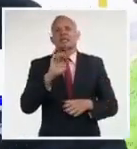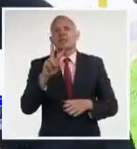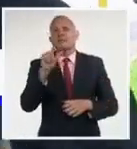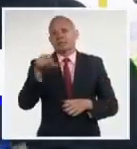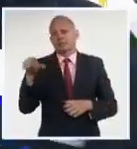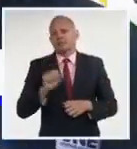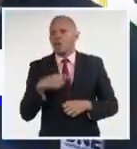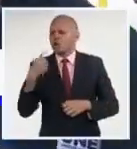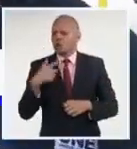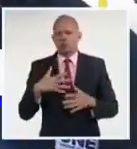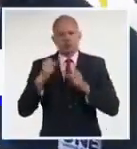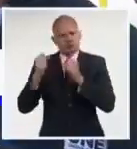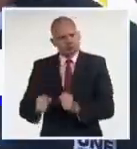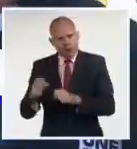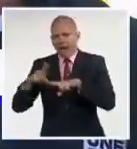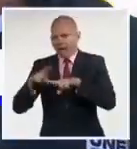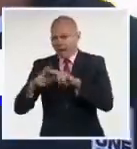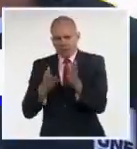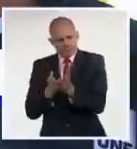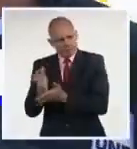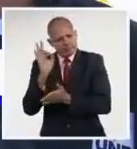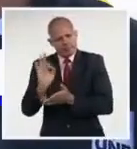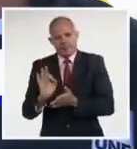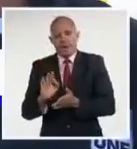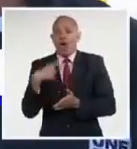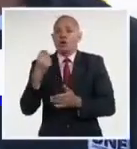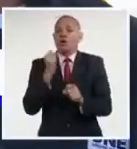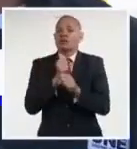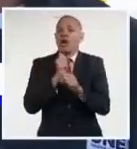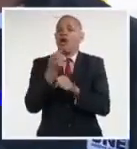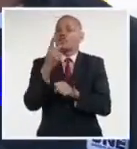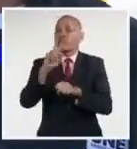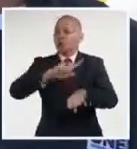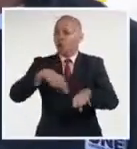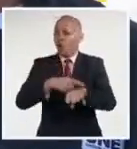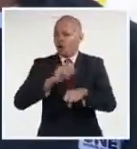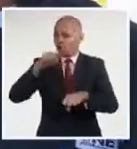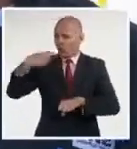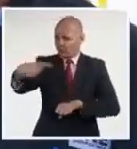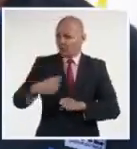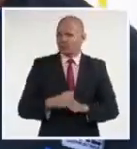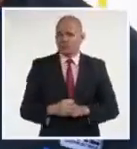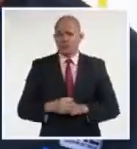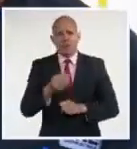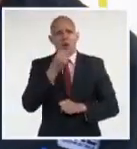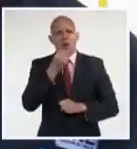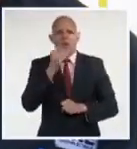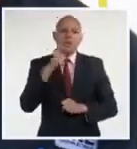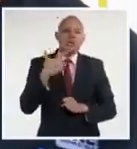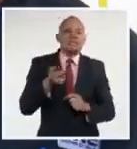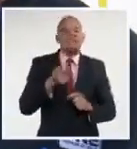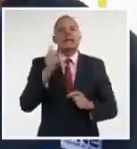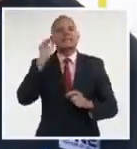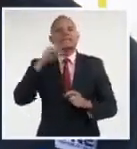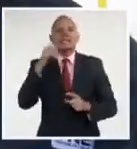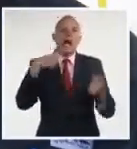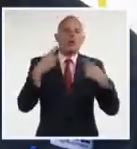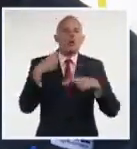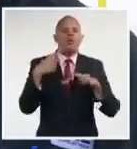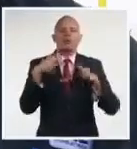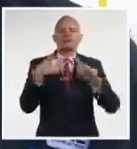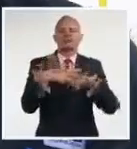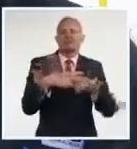La Habana todo el tiempo que sea necesario. Estamos trabajando más de 12 horas diarias. Terminamos lo mismo, dan transformadores, que en árboles caídos, en líneas en el